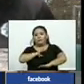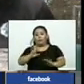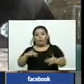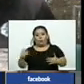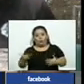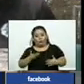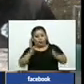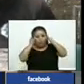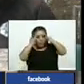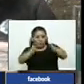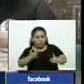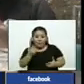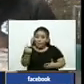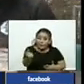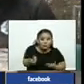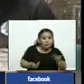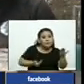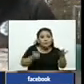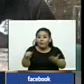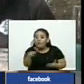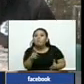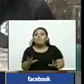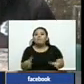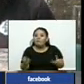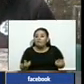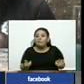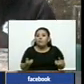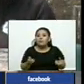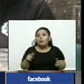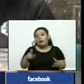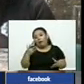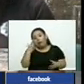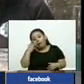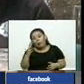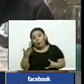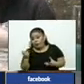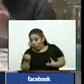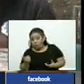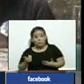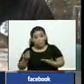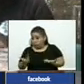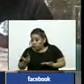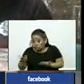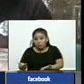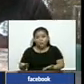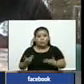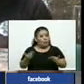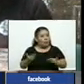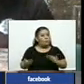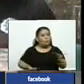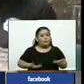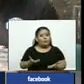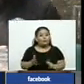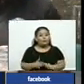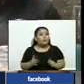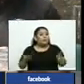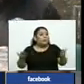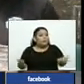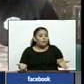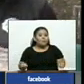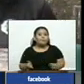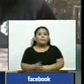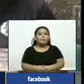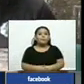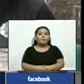estamos enfocando en el cliente, lo que el cliente quiere, que si el cliente quiere eso, nosotros le damos lo que el cliente quiere.